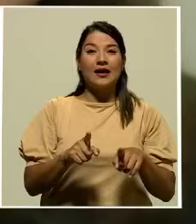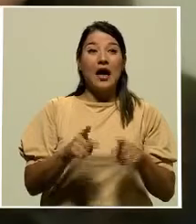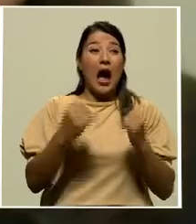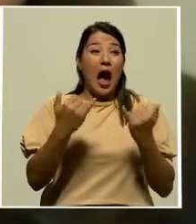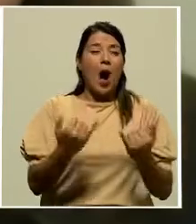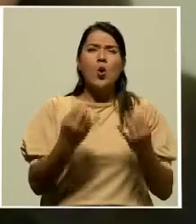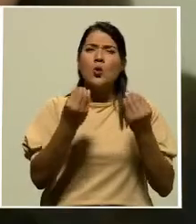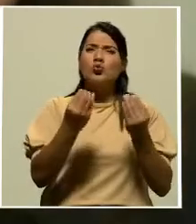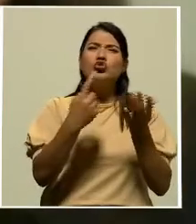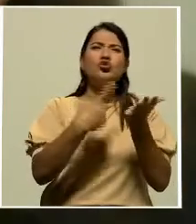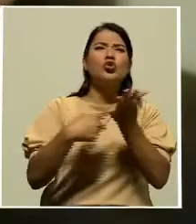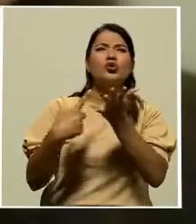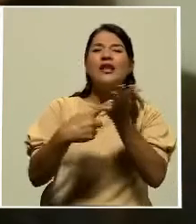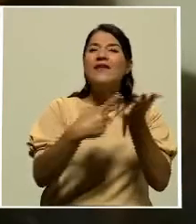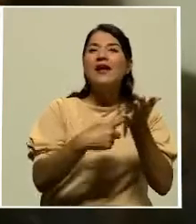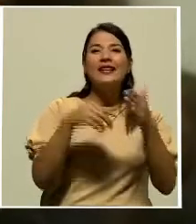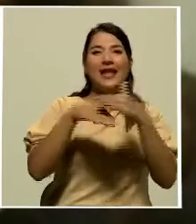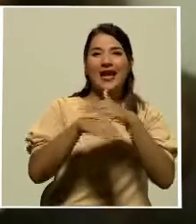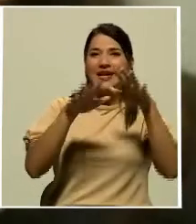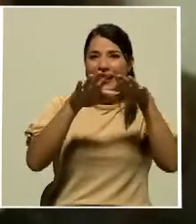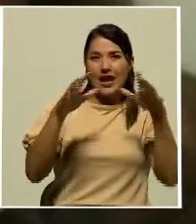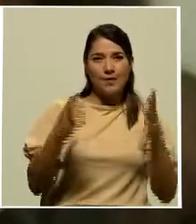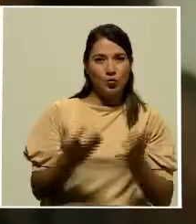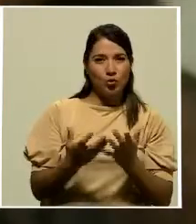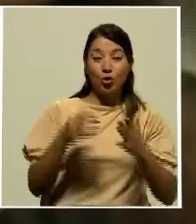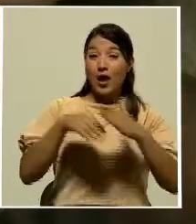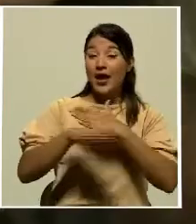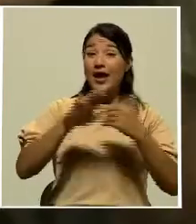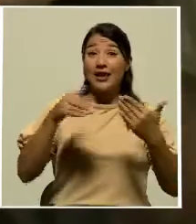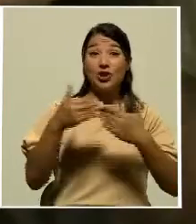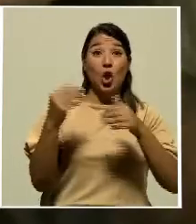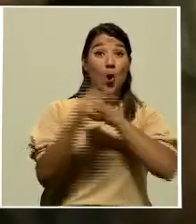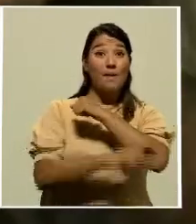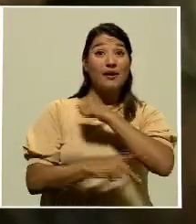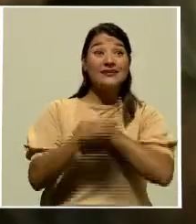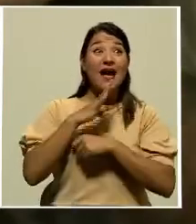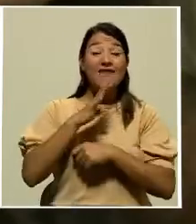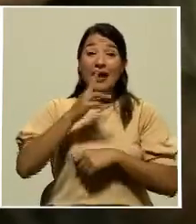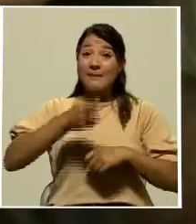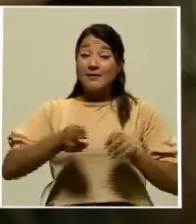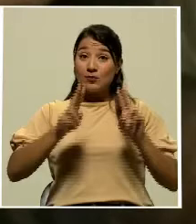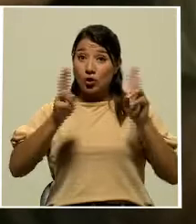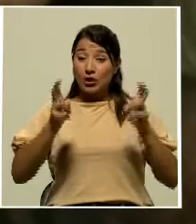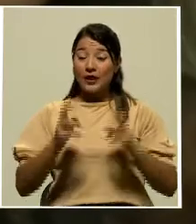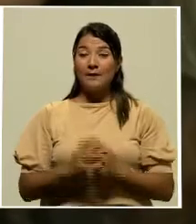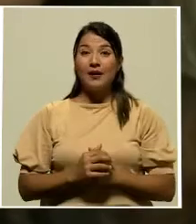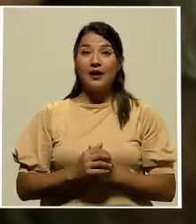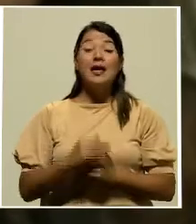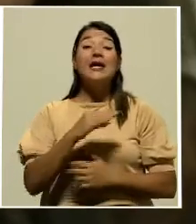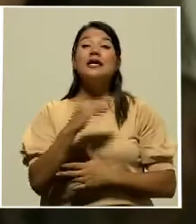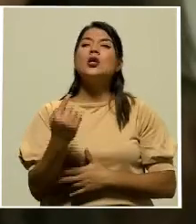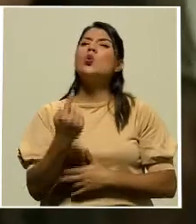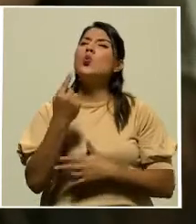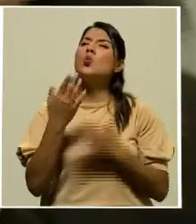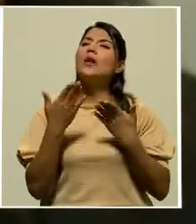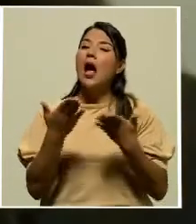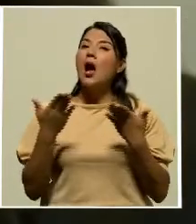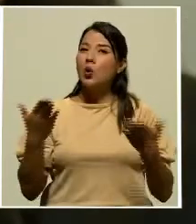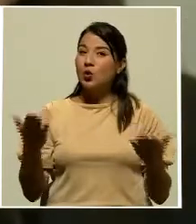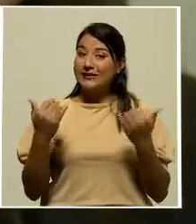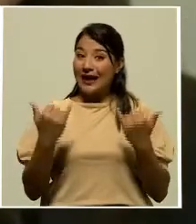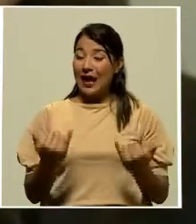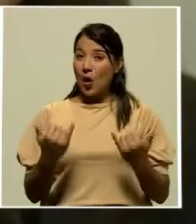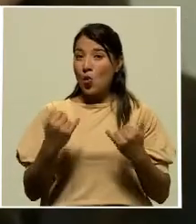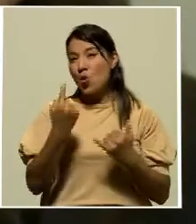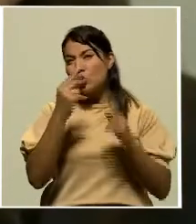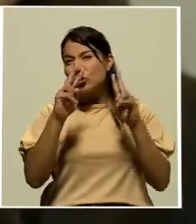debates globalizados. En todos los países se está hablando de lo mismo. Y una de las cosas que se está debatiendo